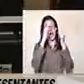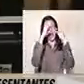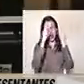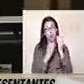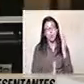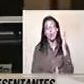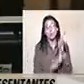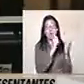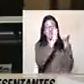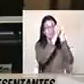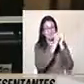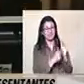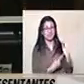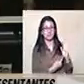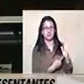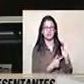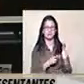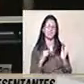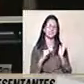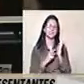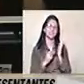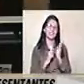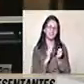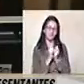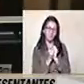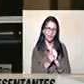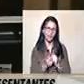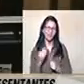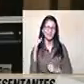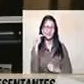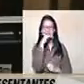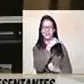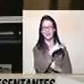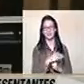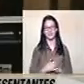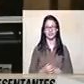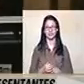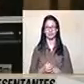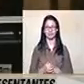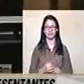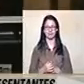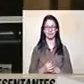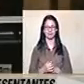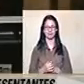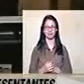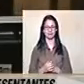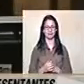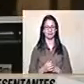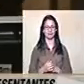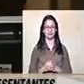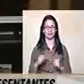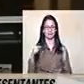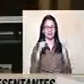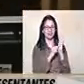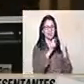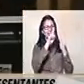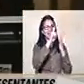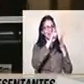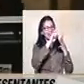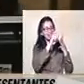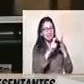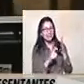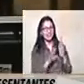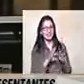que decir, fue un plagio, porque la parte sustancial, el tema de